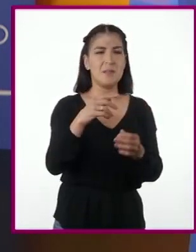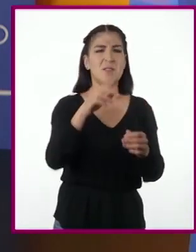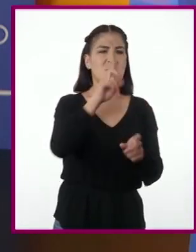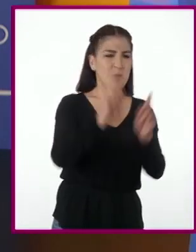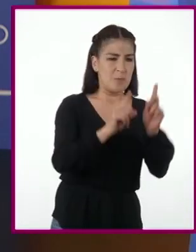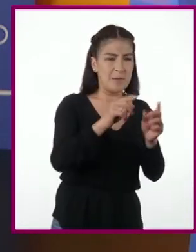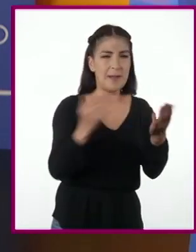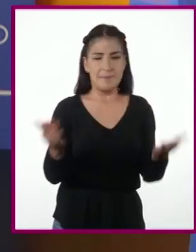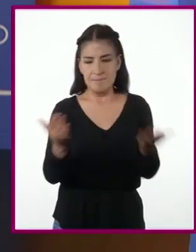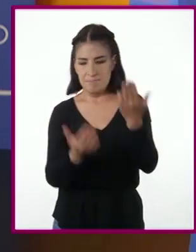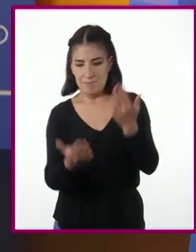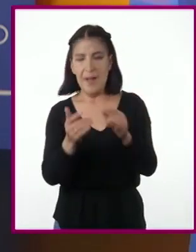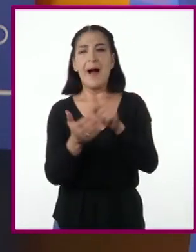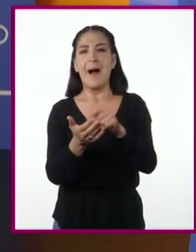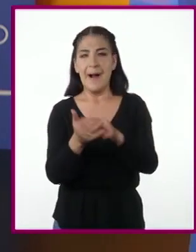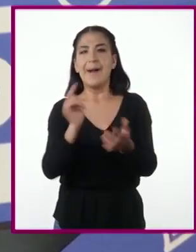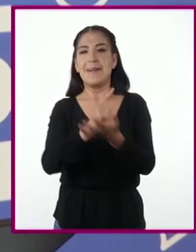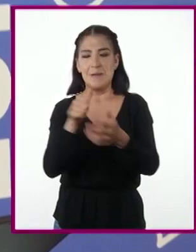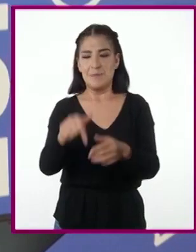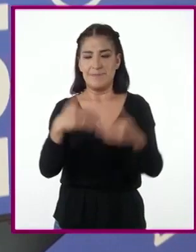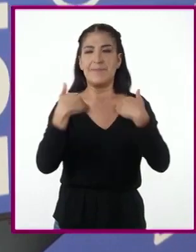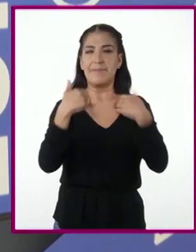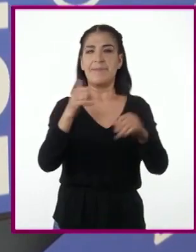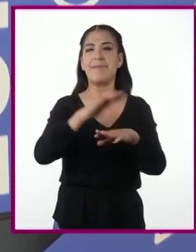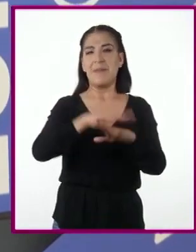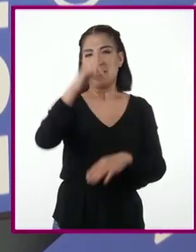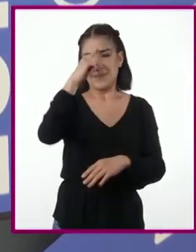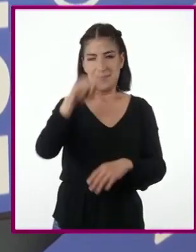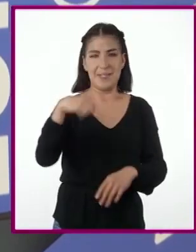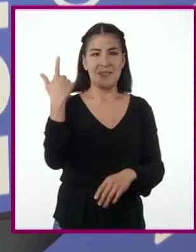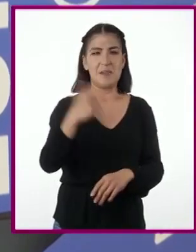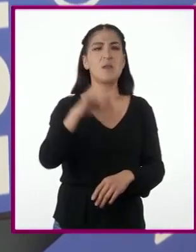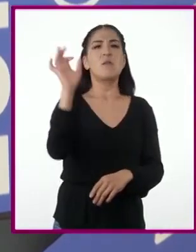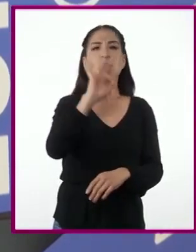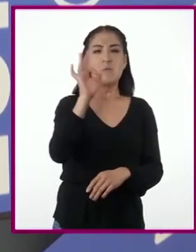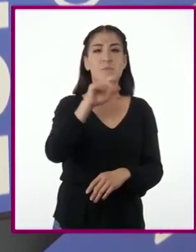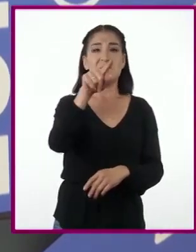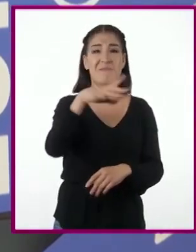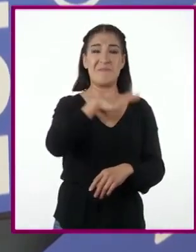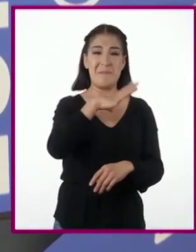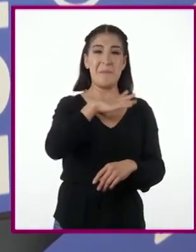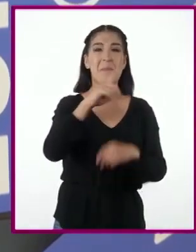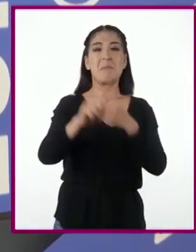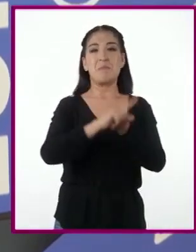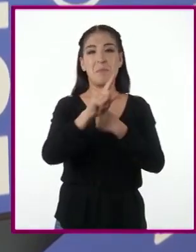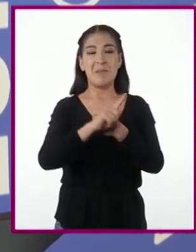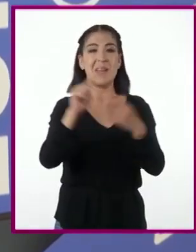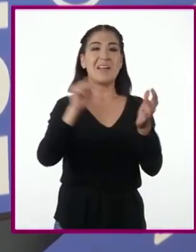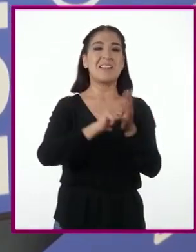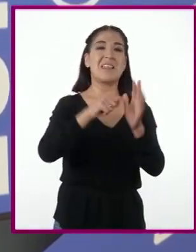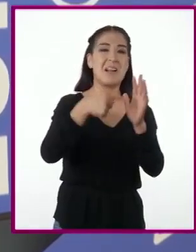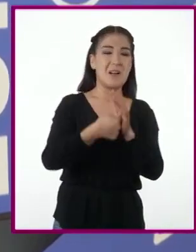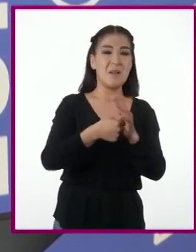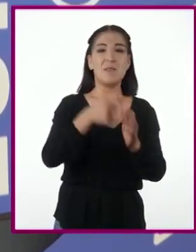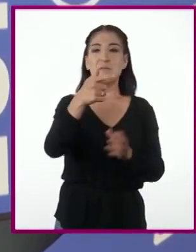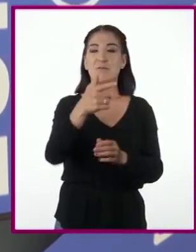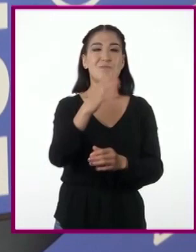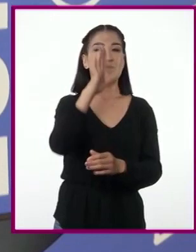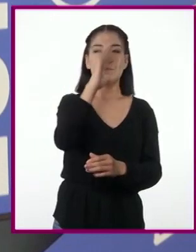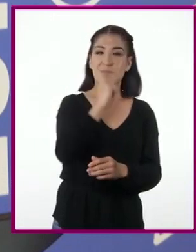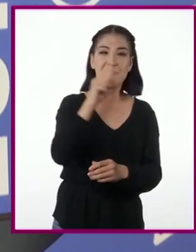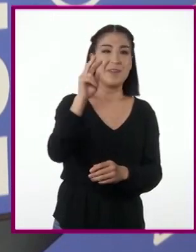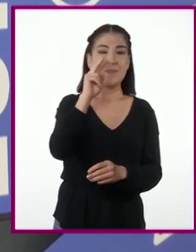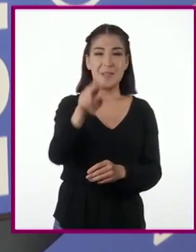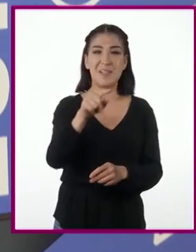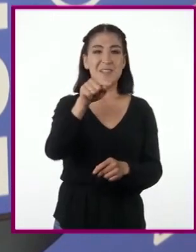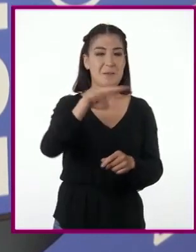reflexiones más acerca del tema. Si por algún problema técnico o circunstancia ajena no puedes